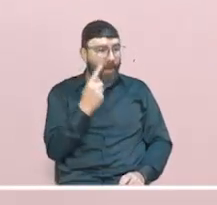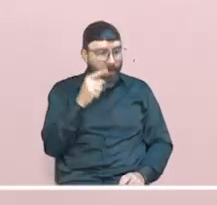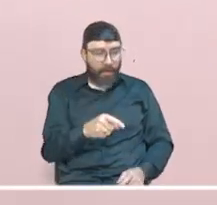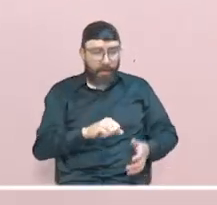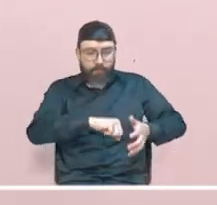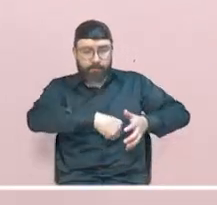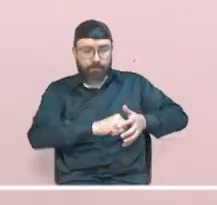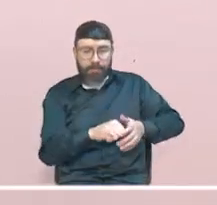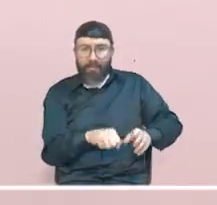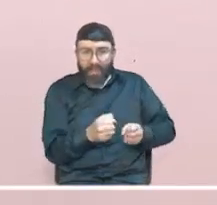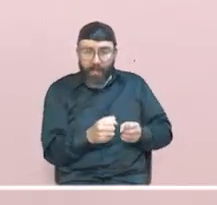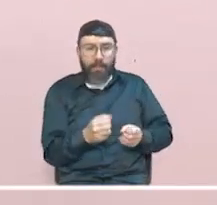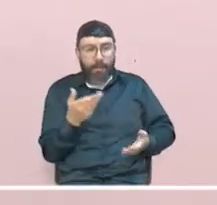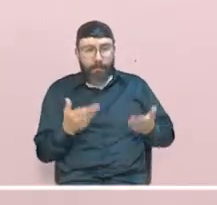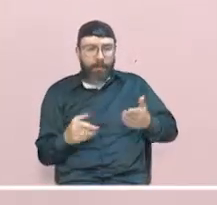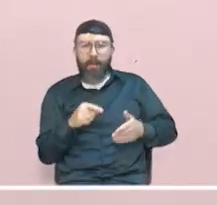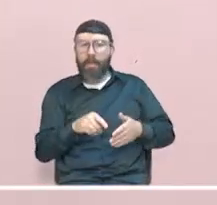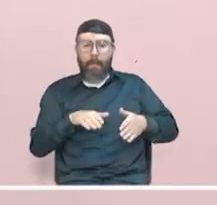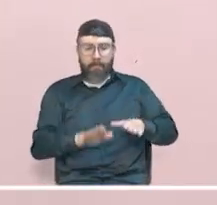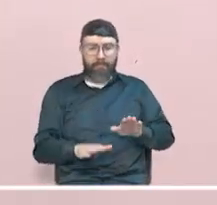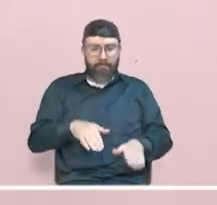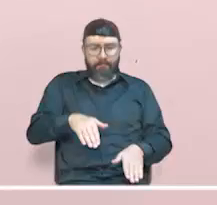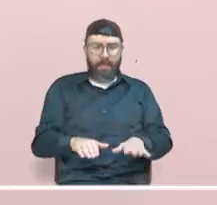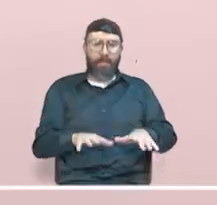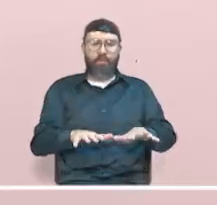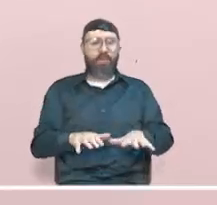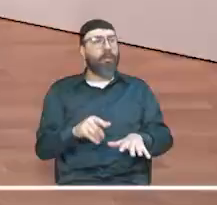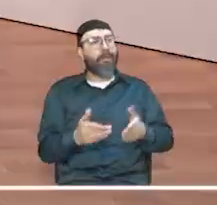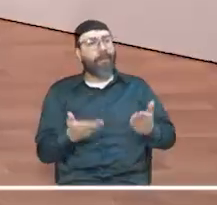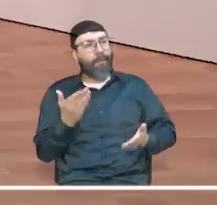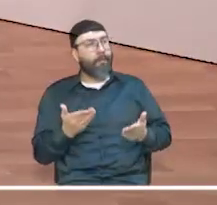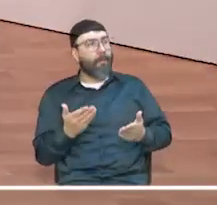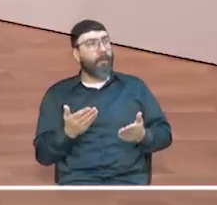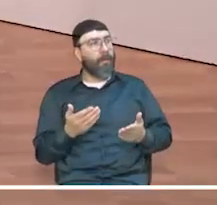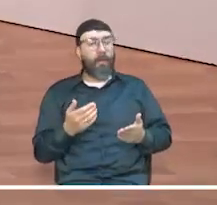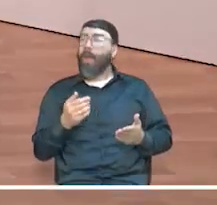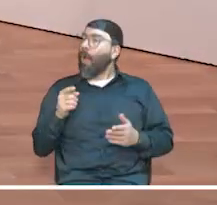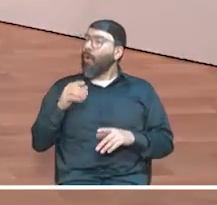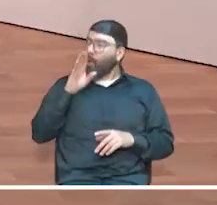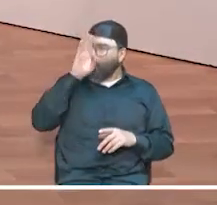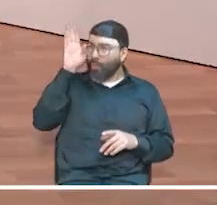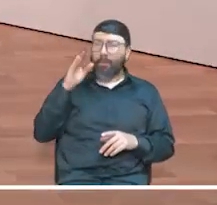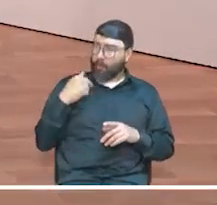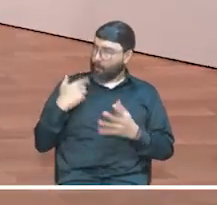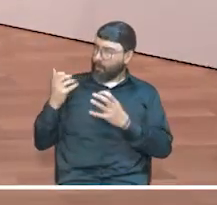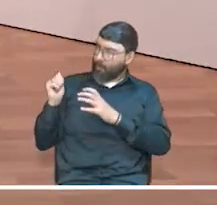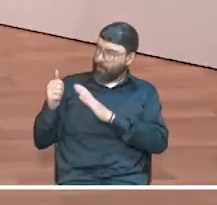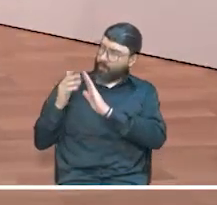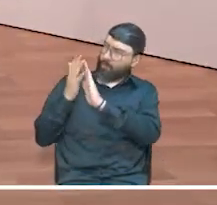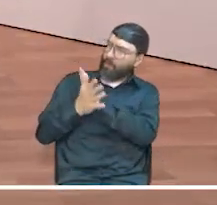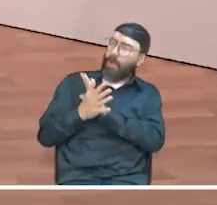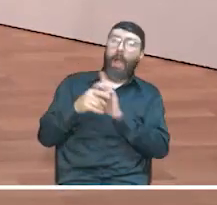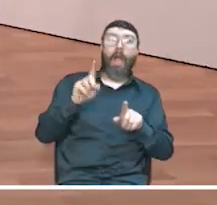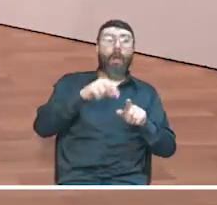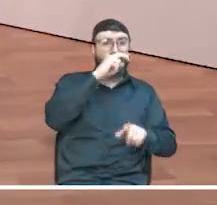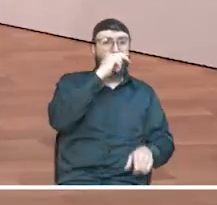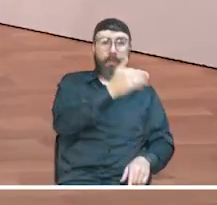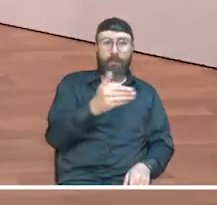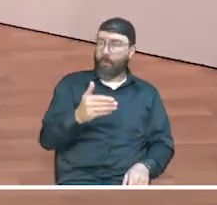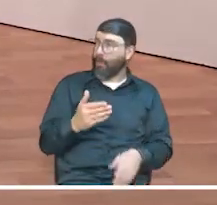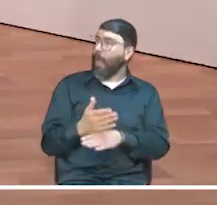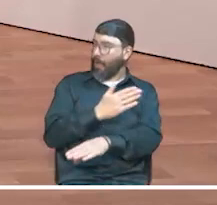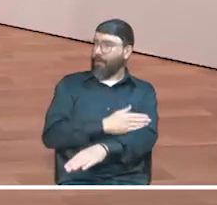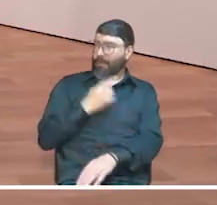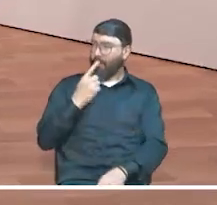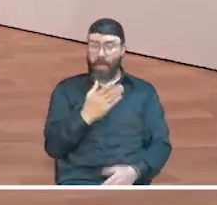otra serie de condiciones del pie. Creo que sabe que es muy frecuente, y quiero que usted le cuente un poquito a los televidentes, y es que los niños, ahorita dijimos la